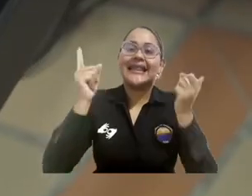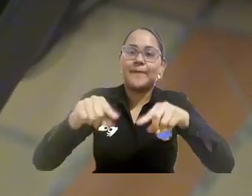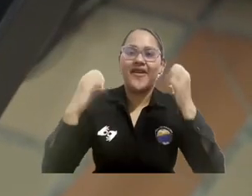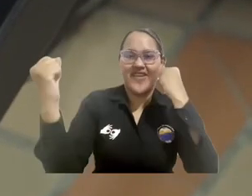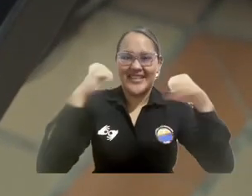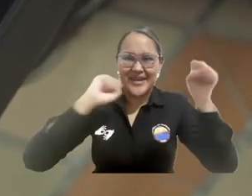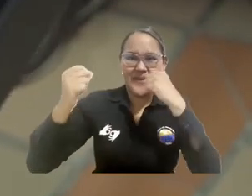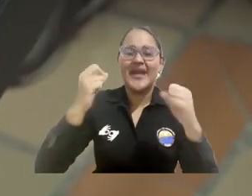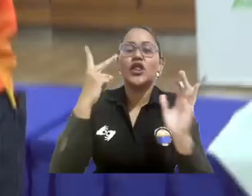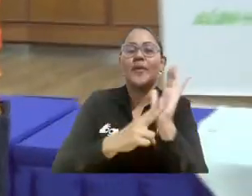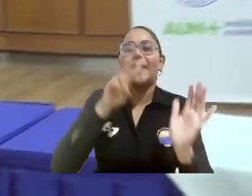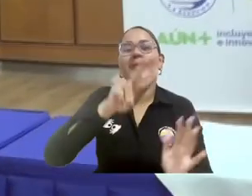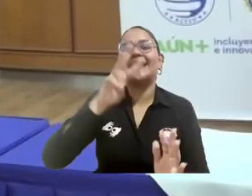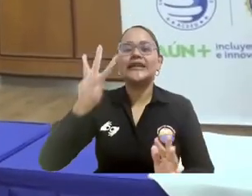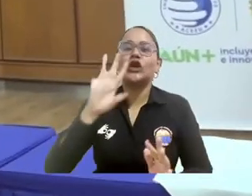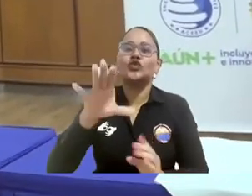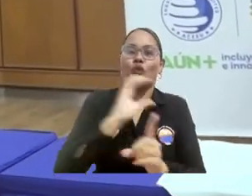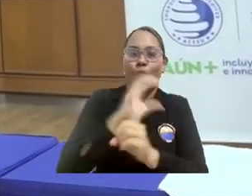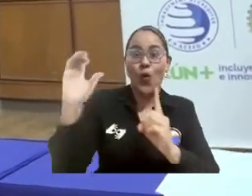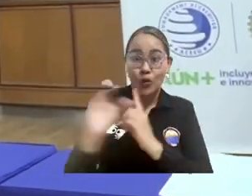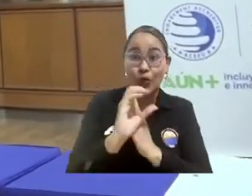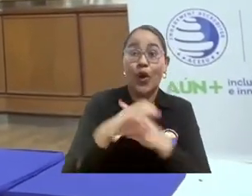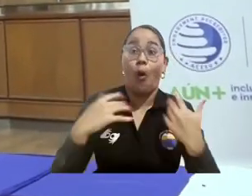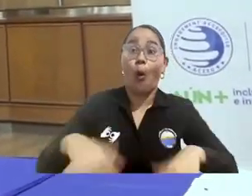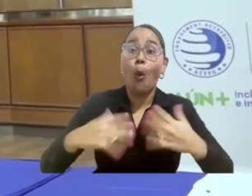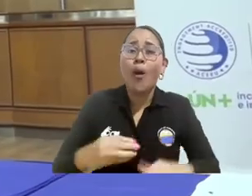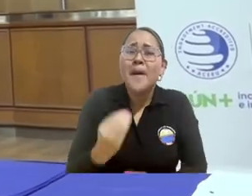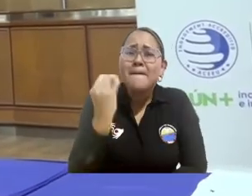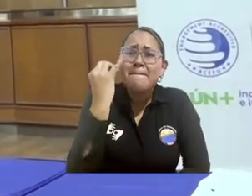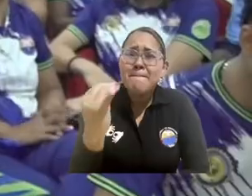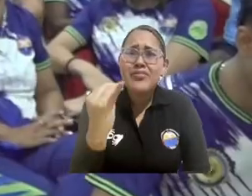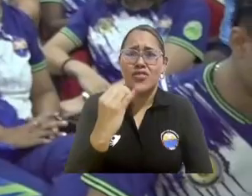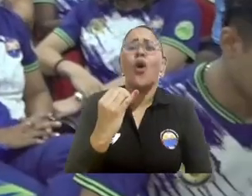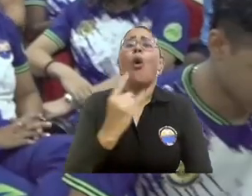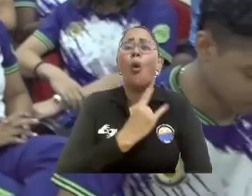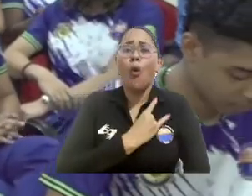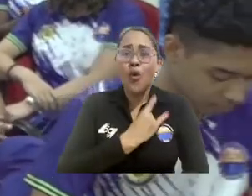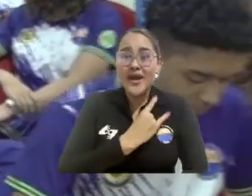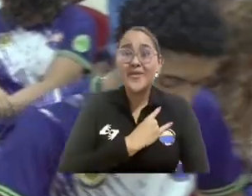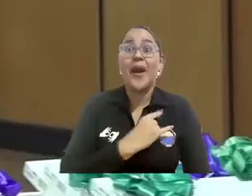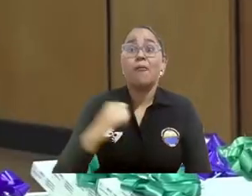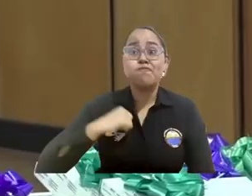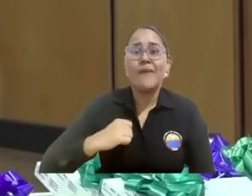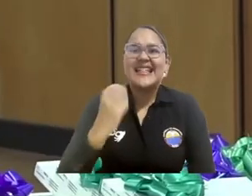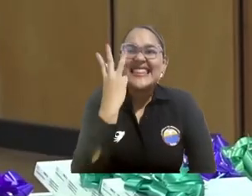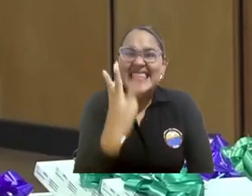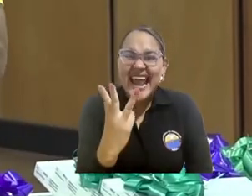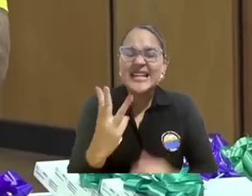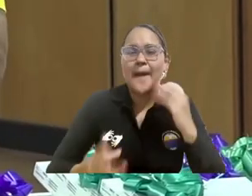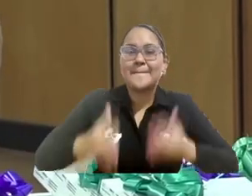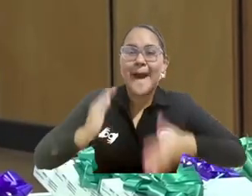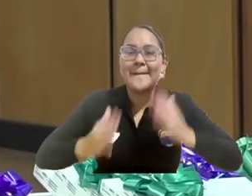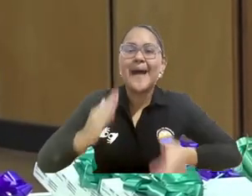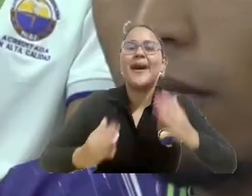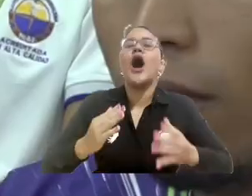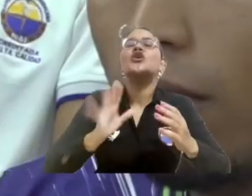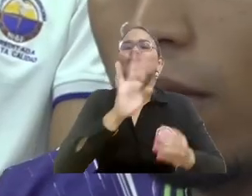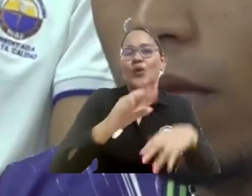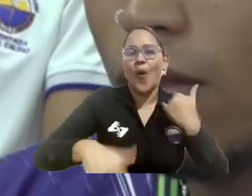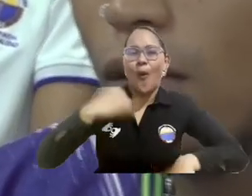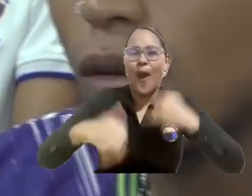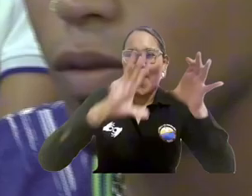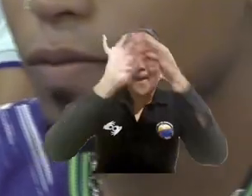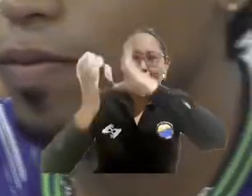2023 y en el Festival Nacional ASCUN de Cultura. Además, fue la única universidad con 3 atletas clasificados